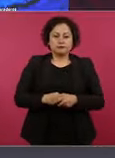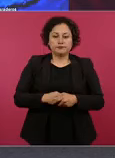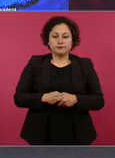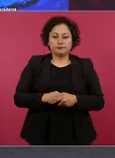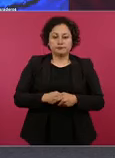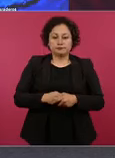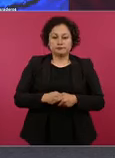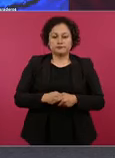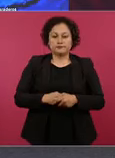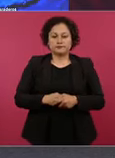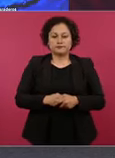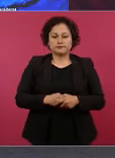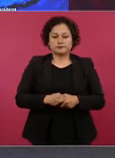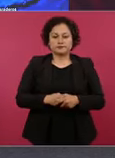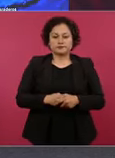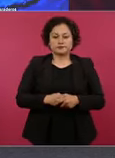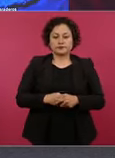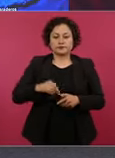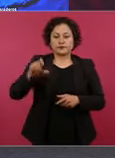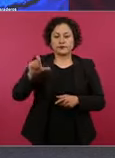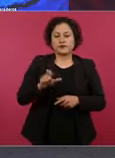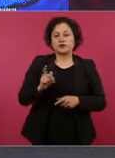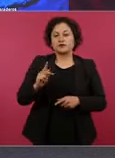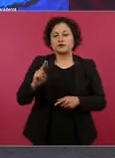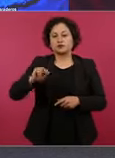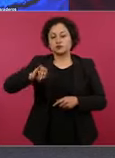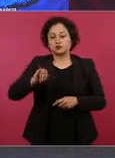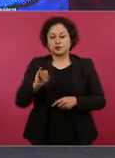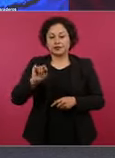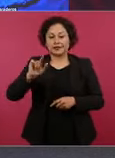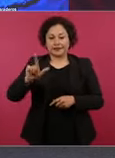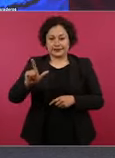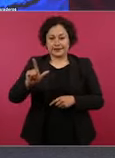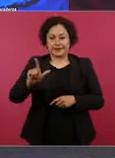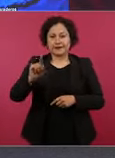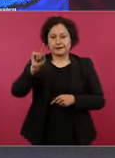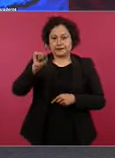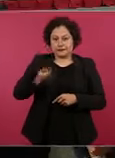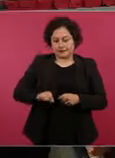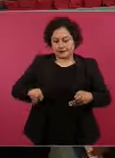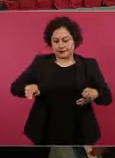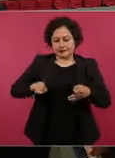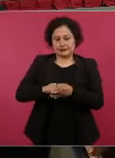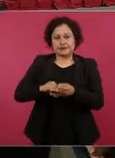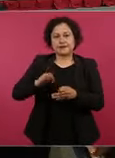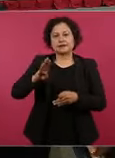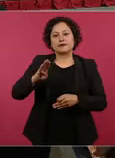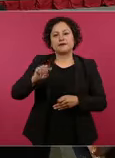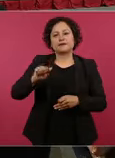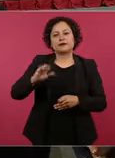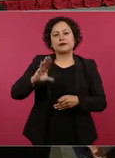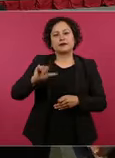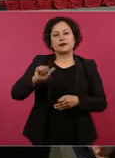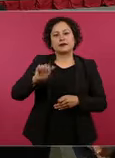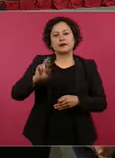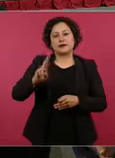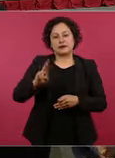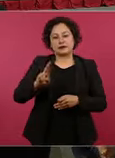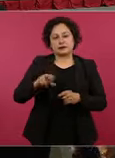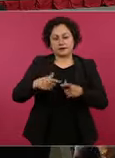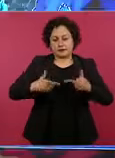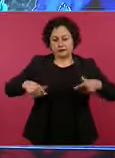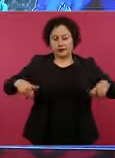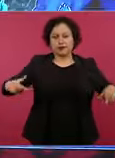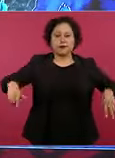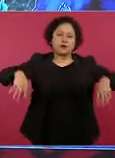a Xpujil, que aquí está Bacalar, que se los recomiendo mucho,